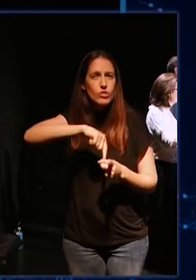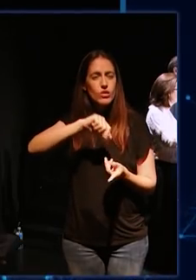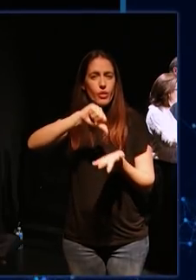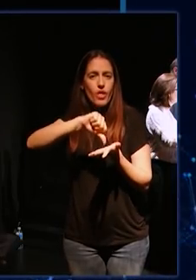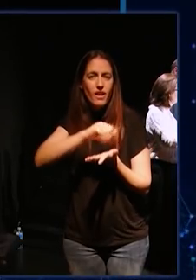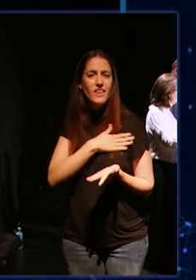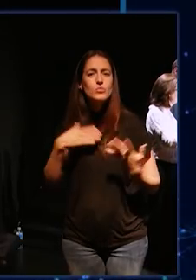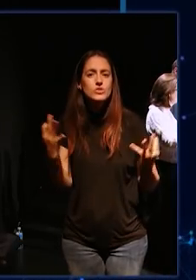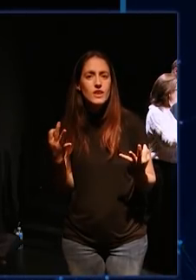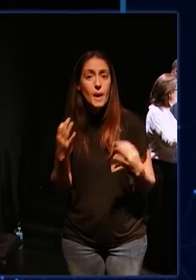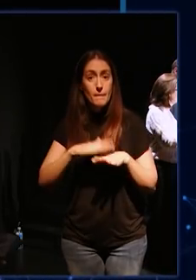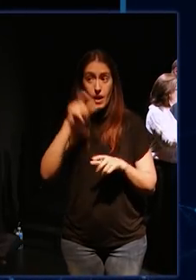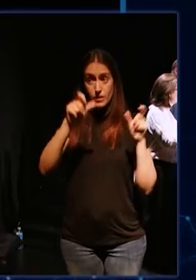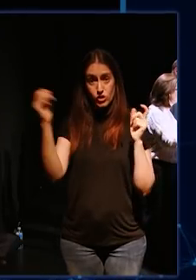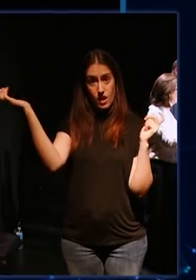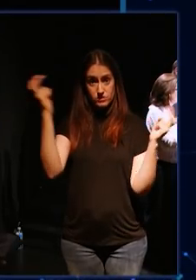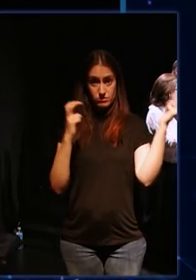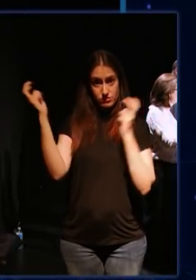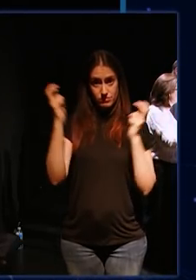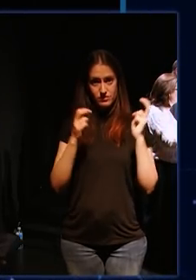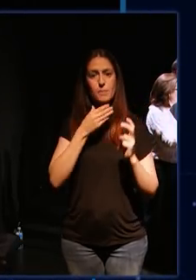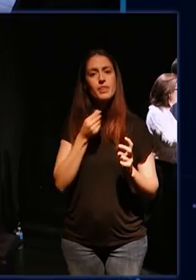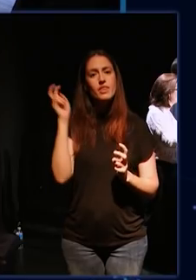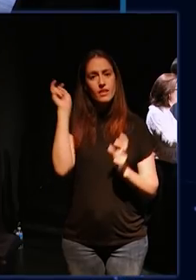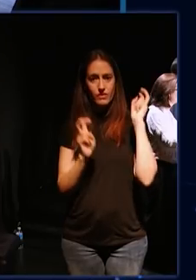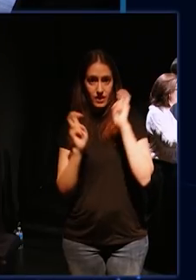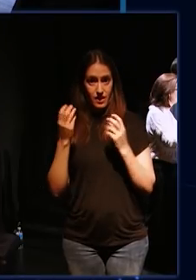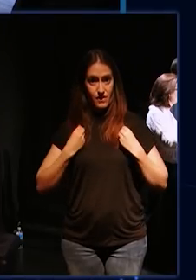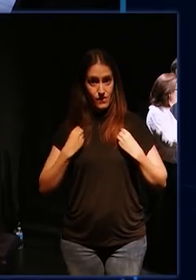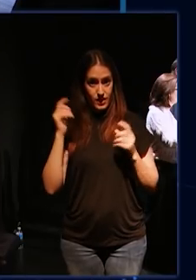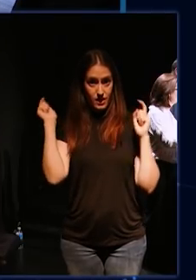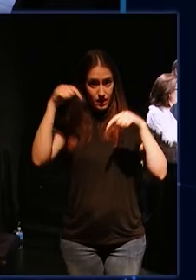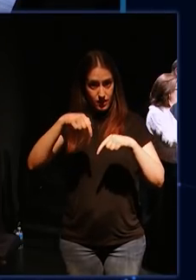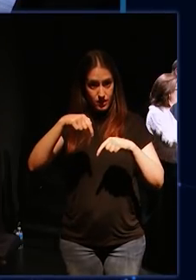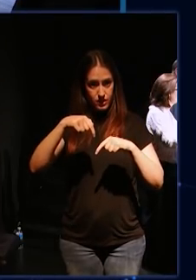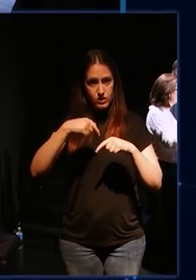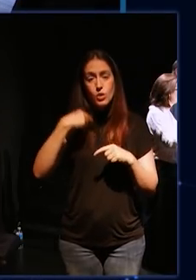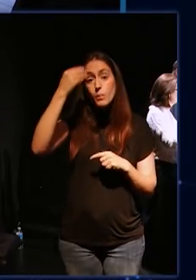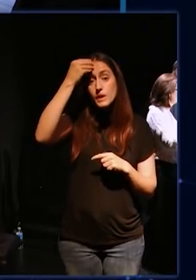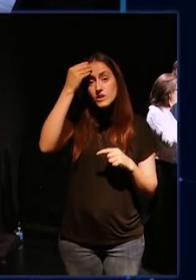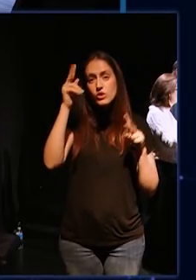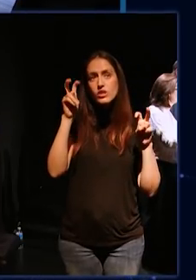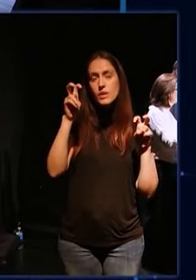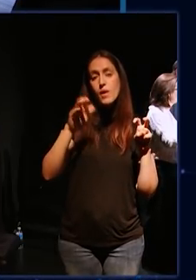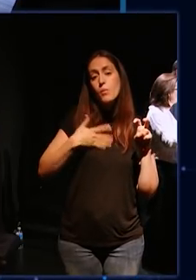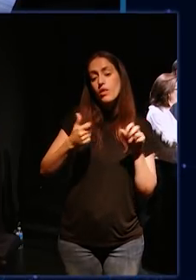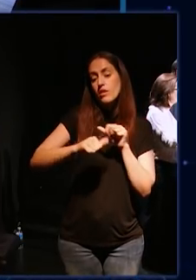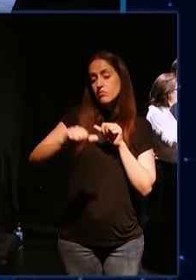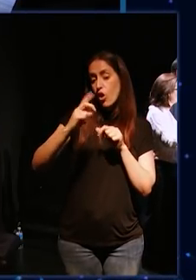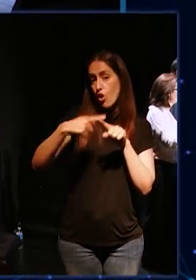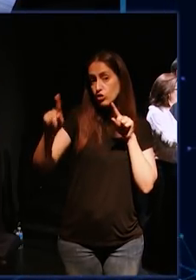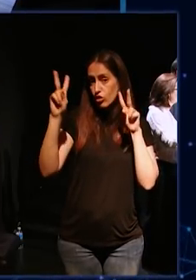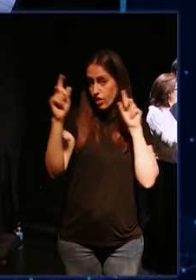ciudad queremos para que la gente venga a vivir, ¿no? Le apetezca venir a vivir, ¿no? Y este es un tema que yo creo que también es para otro debate, quizá, y